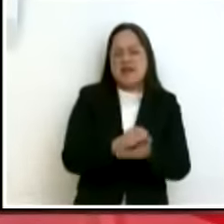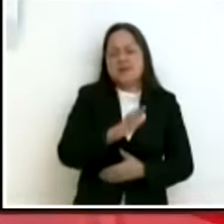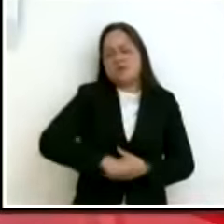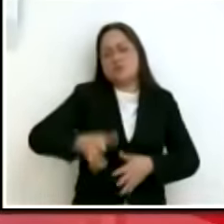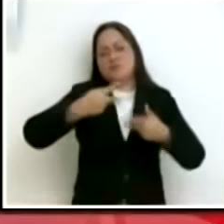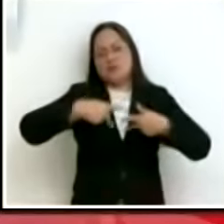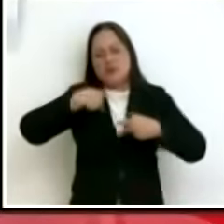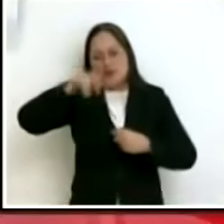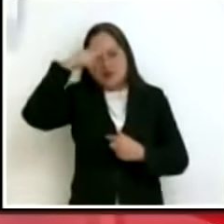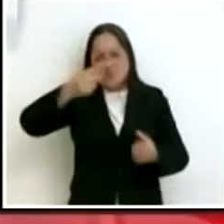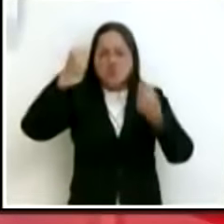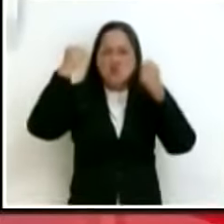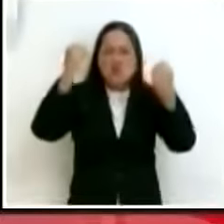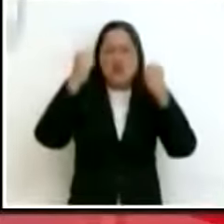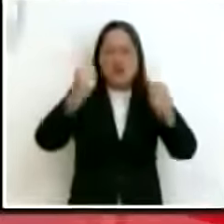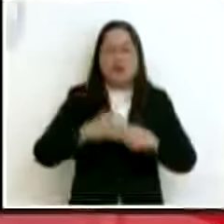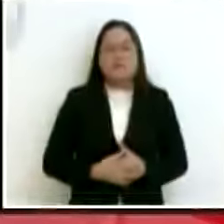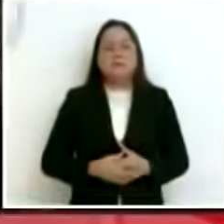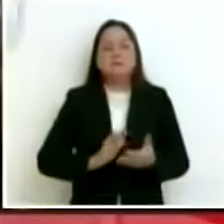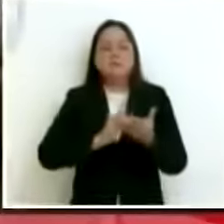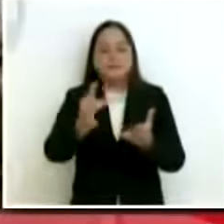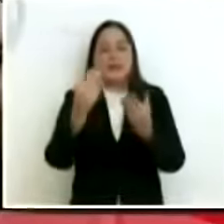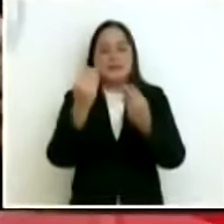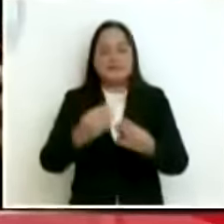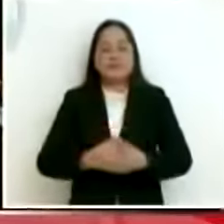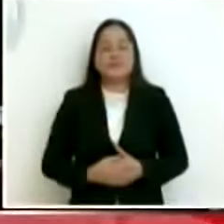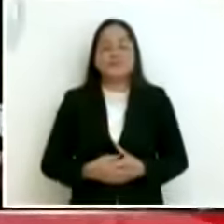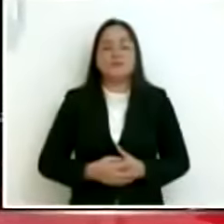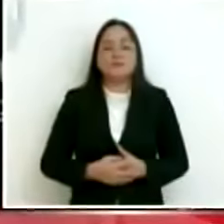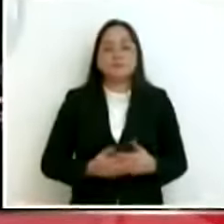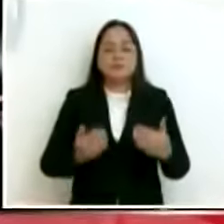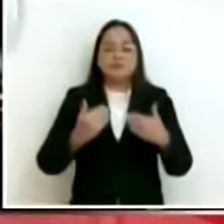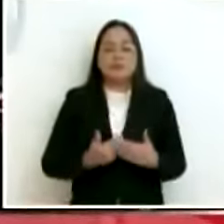pueblo de México! ¡Muchas gracias! Solicito a la Secretaría